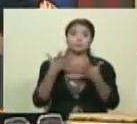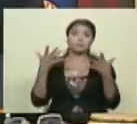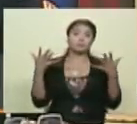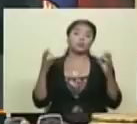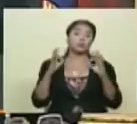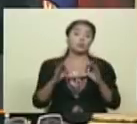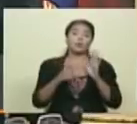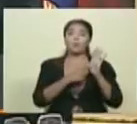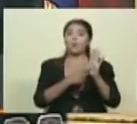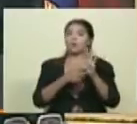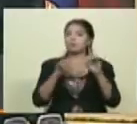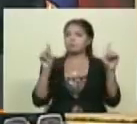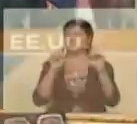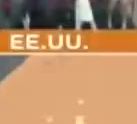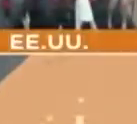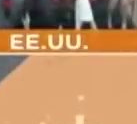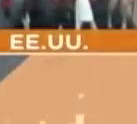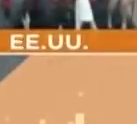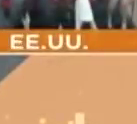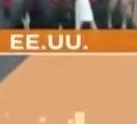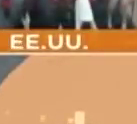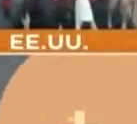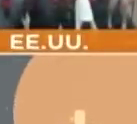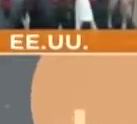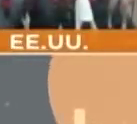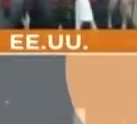portal multimedios, Telesur.